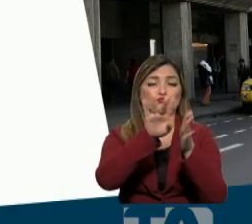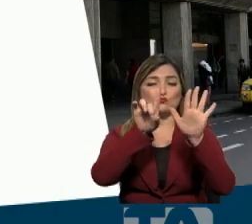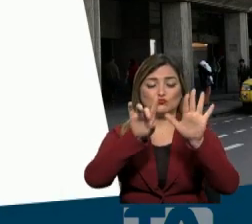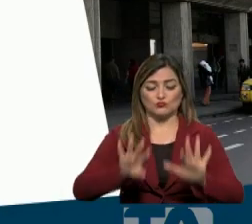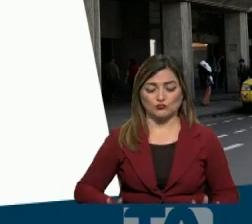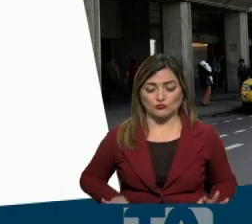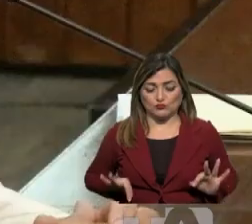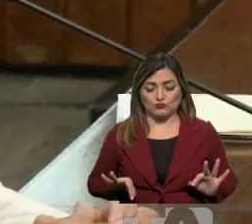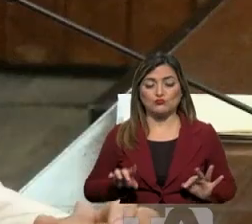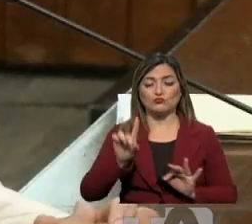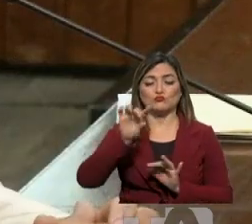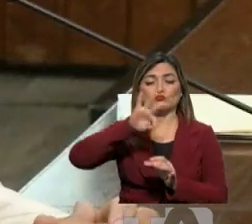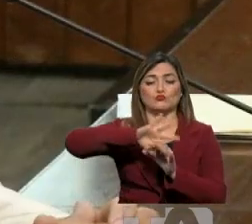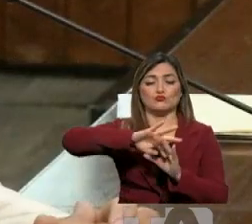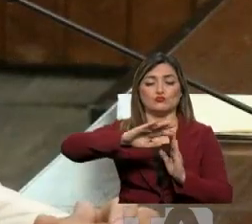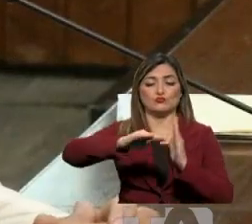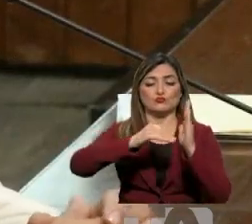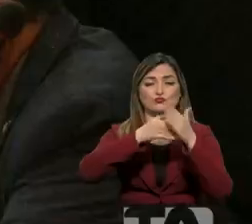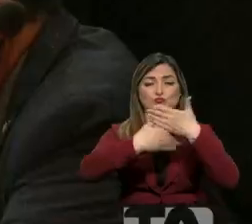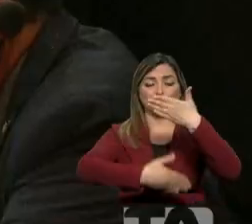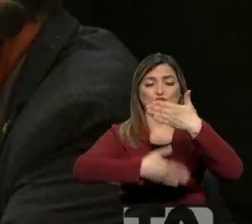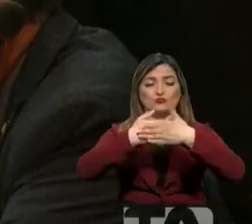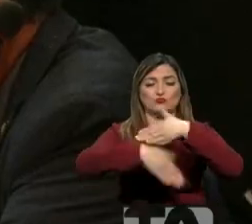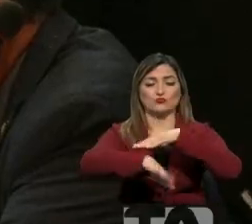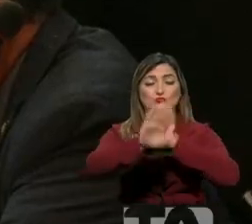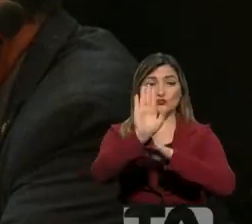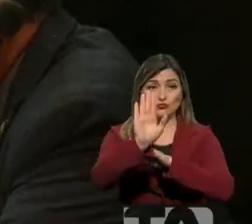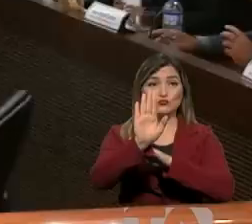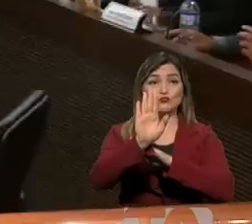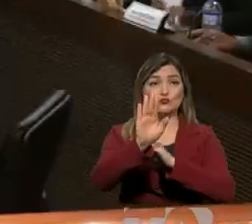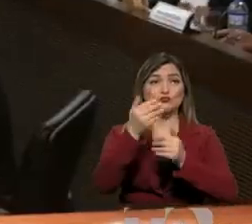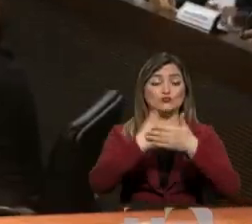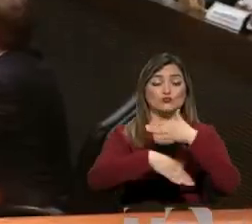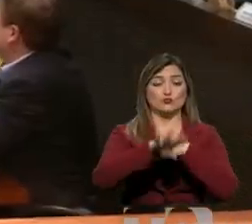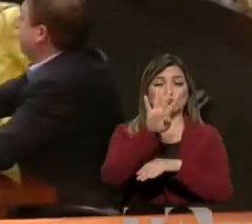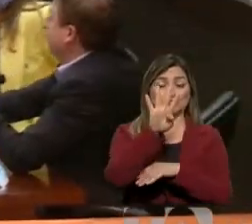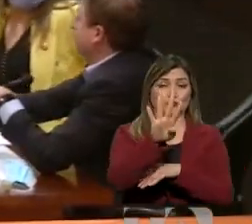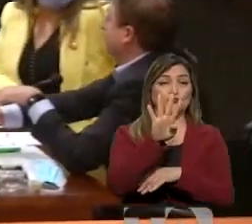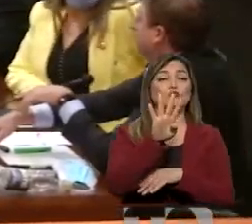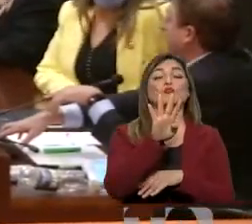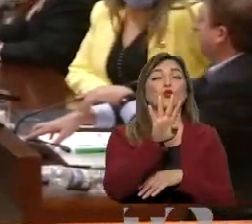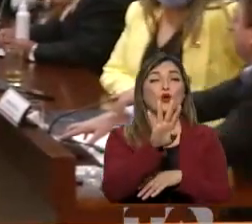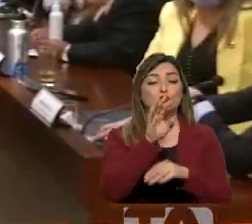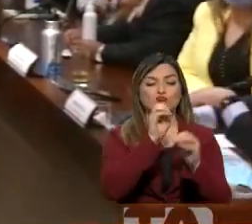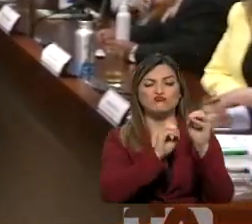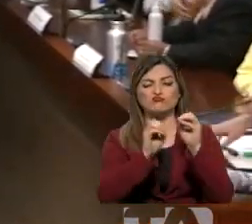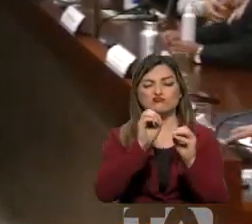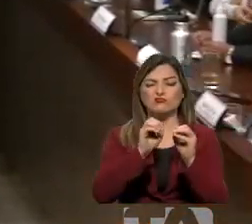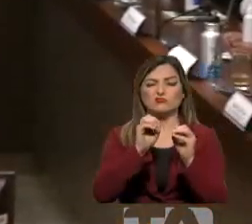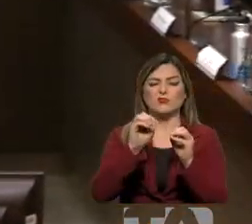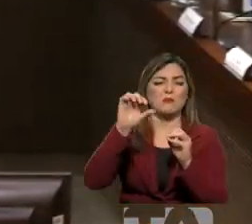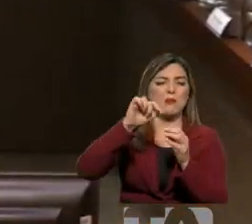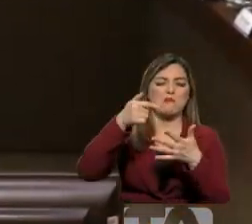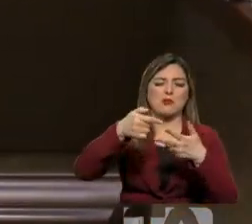y un voto en contra. El documento que envió el alcalde al TCE contiene 4 observaciones al proceso